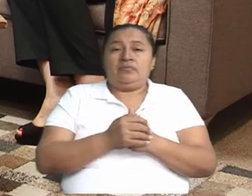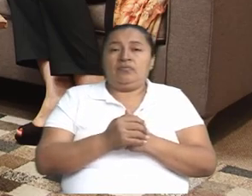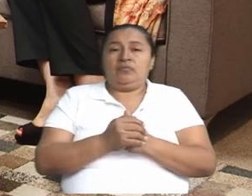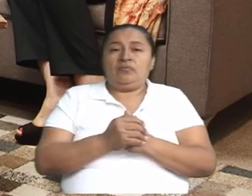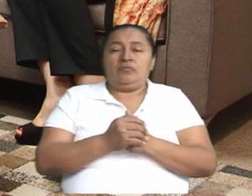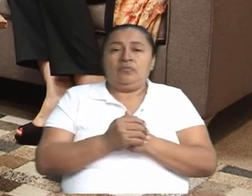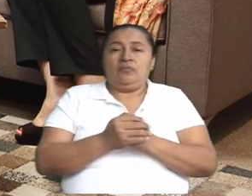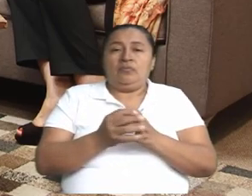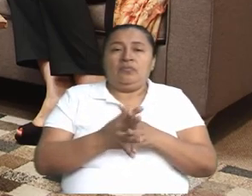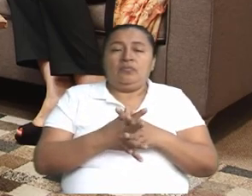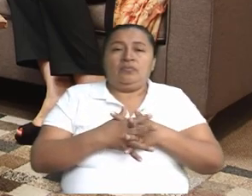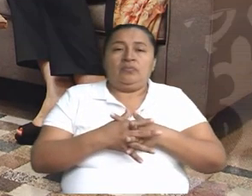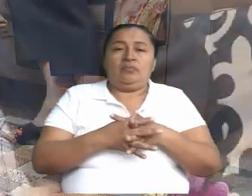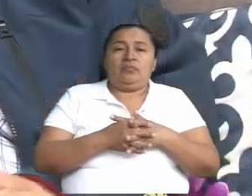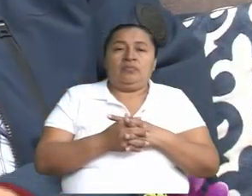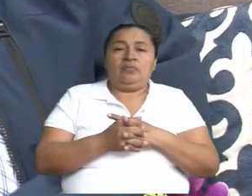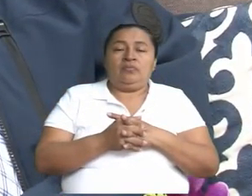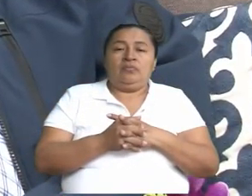el grupo de trabajo,